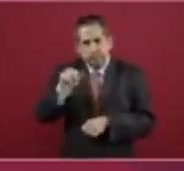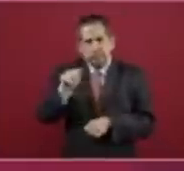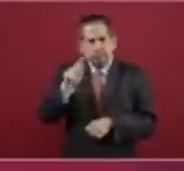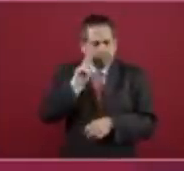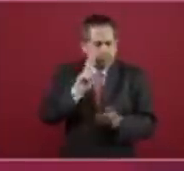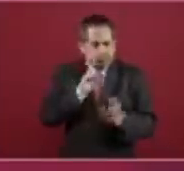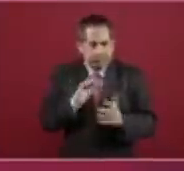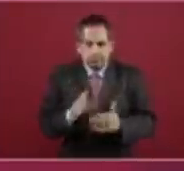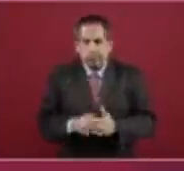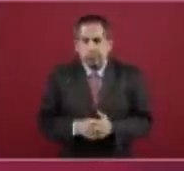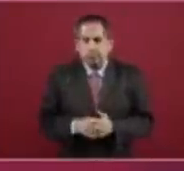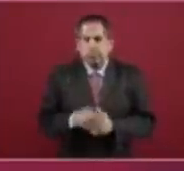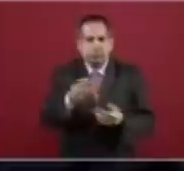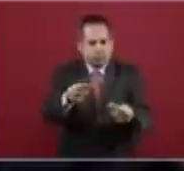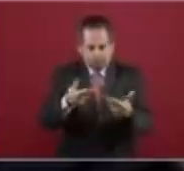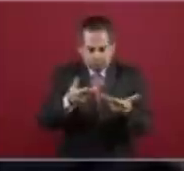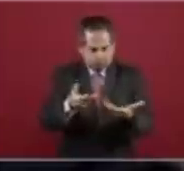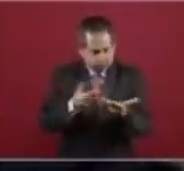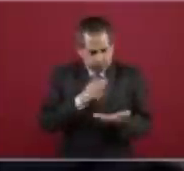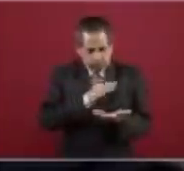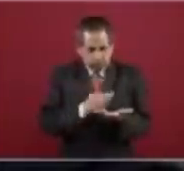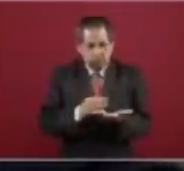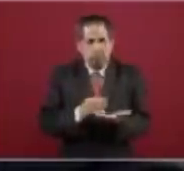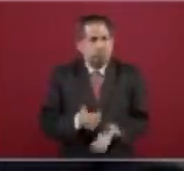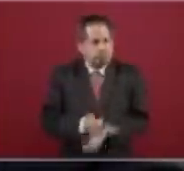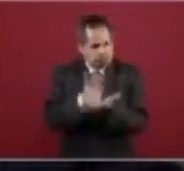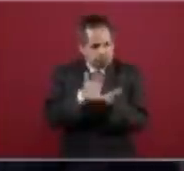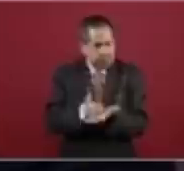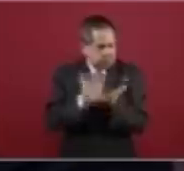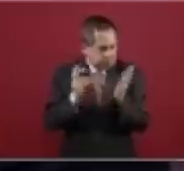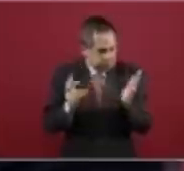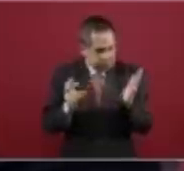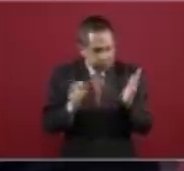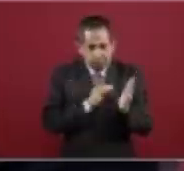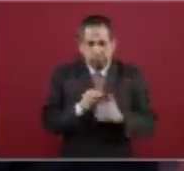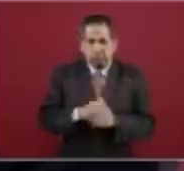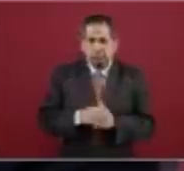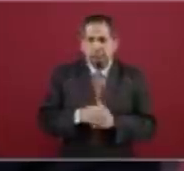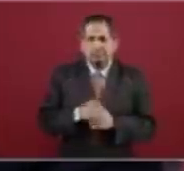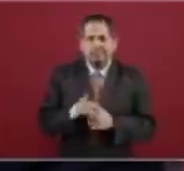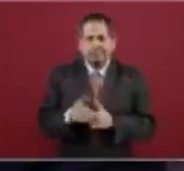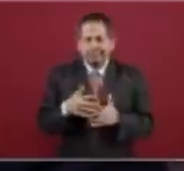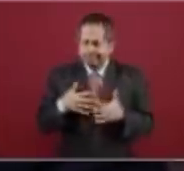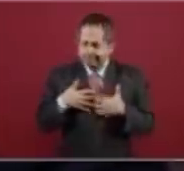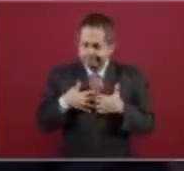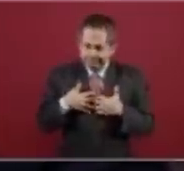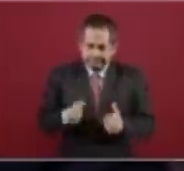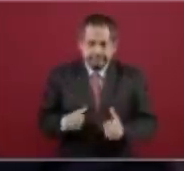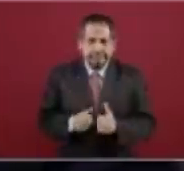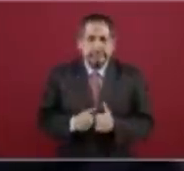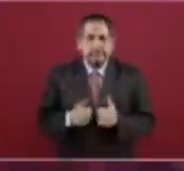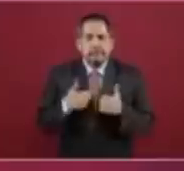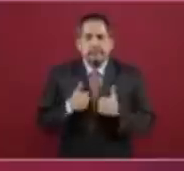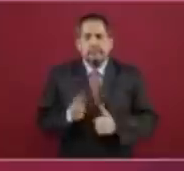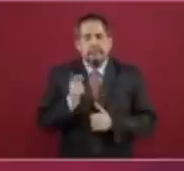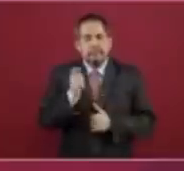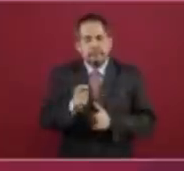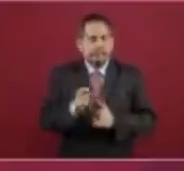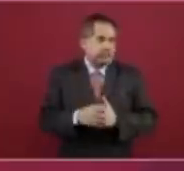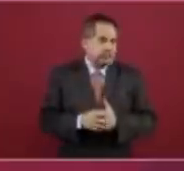Sí, y todo lo que podamos ayudar, y les entendemos, sobre todo